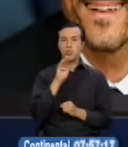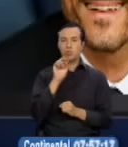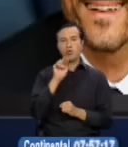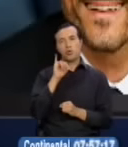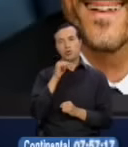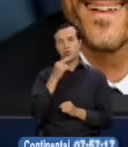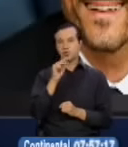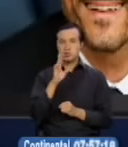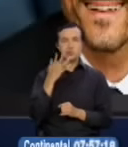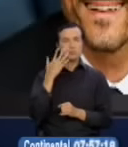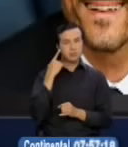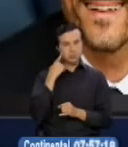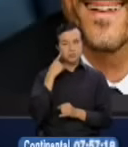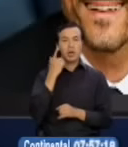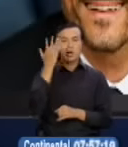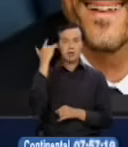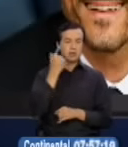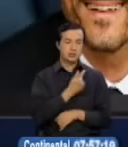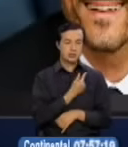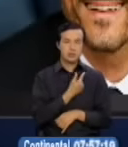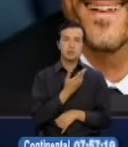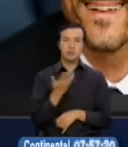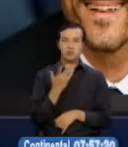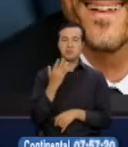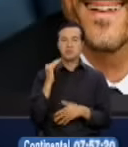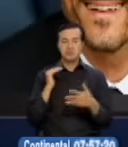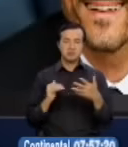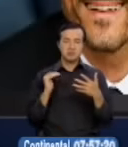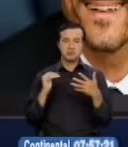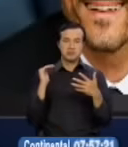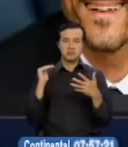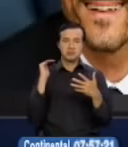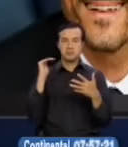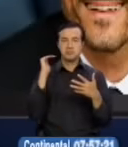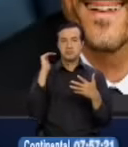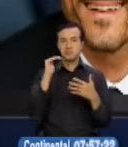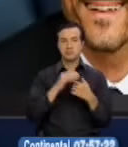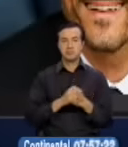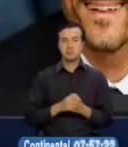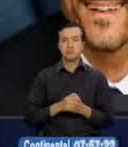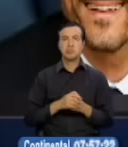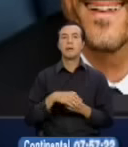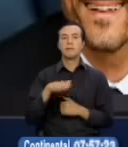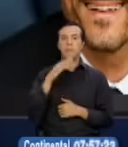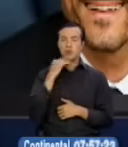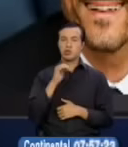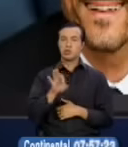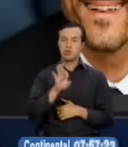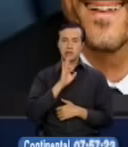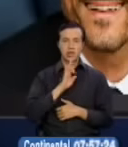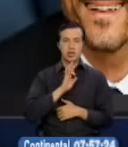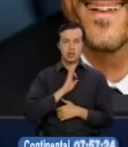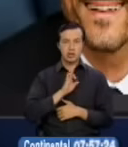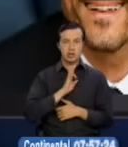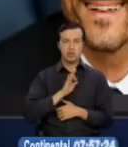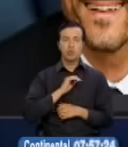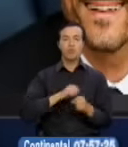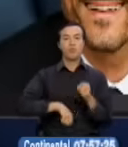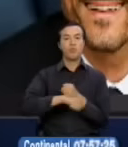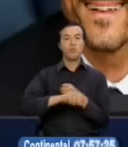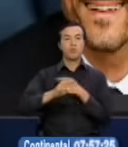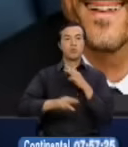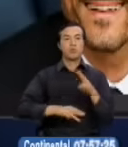paso inédito prácticamente por Liga de Quito, pero se ubican en este ranking de los mejores directores técnicos del fútbol